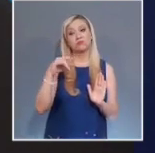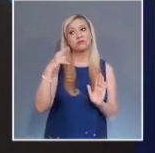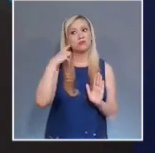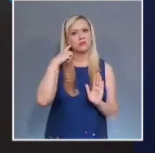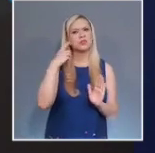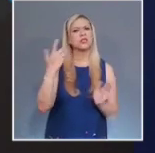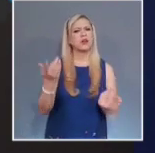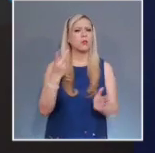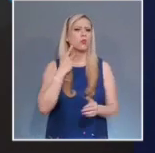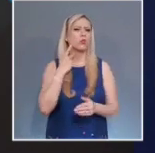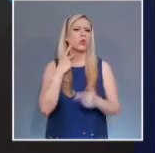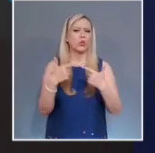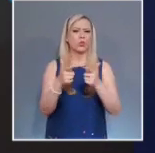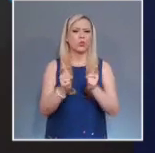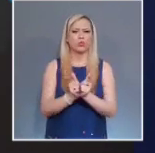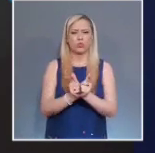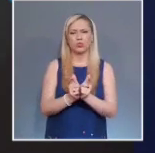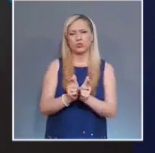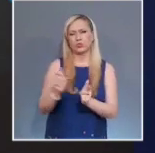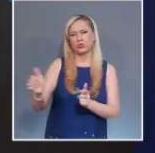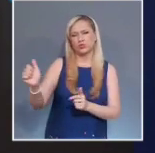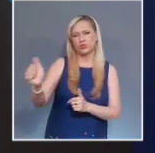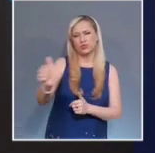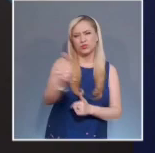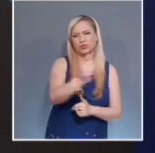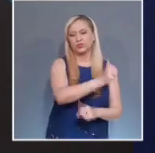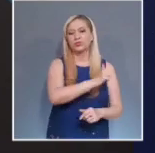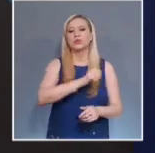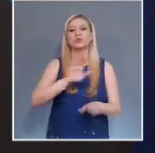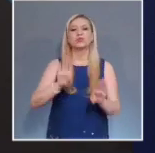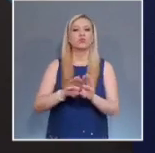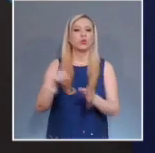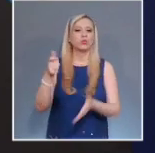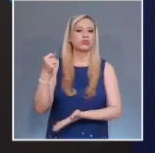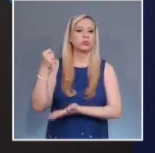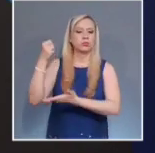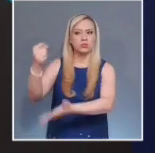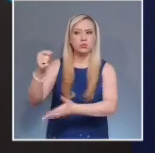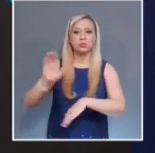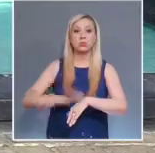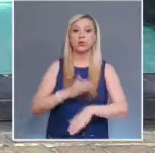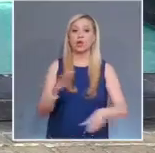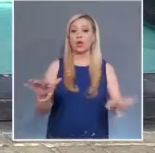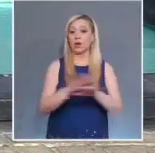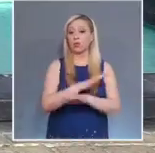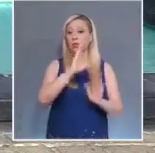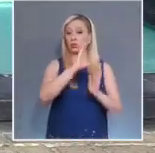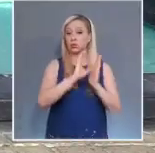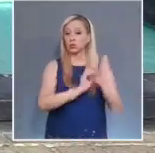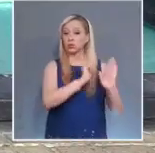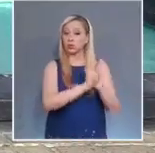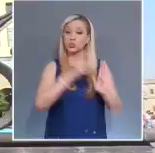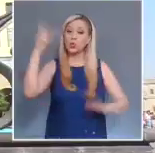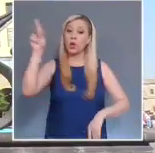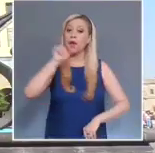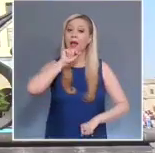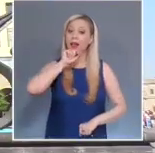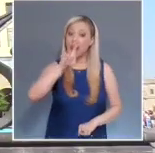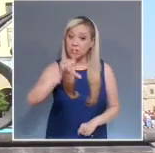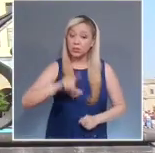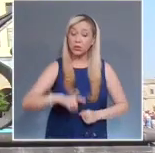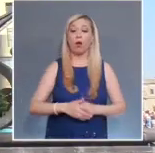políticos nacionales establecido por una reforma a la Constitución de Jalisco. La reforma que